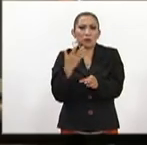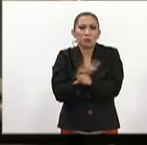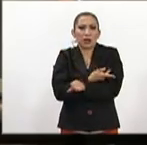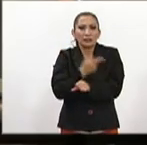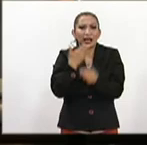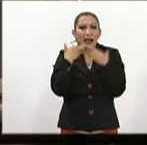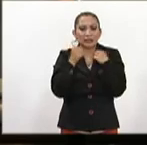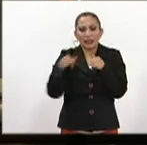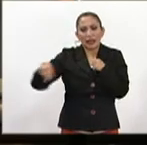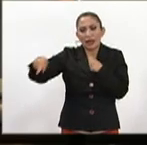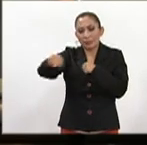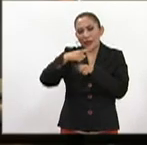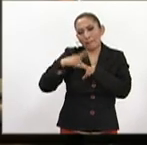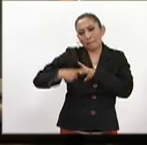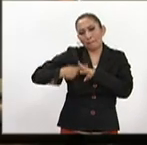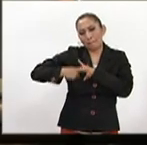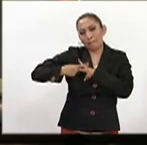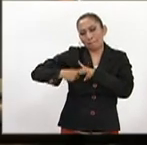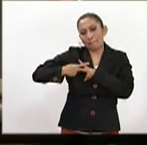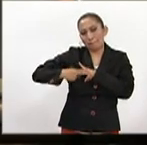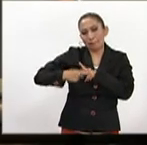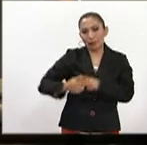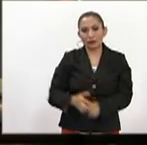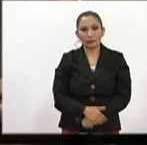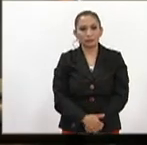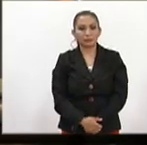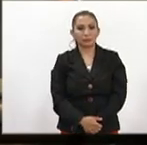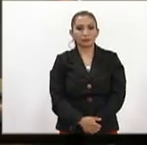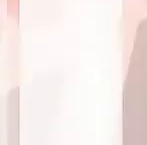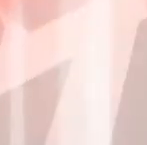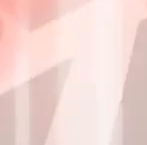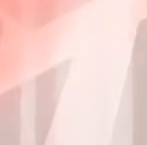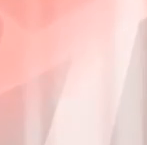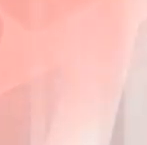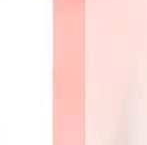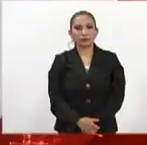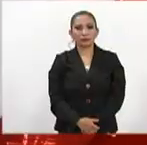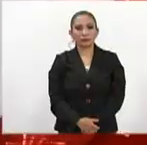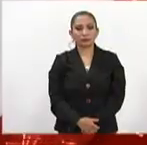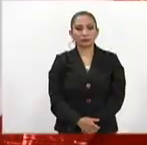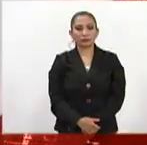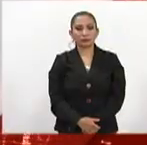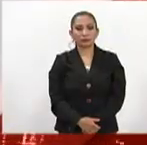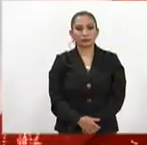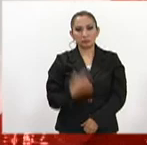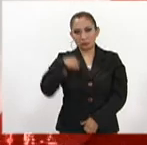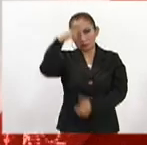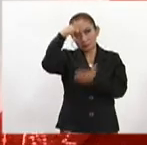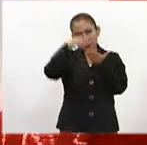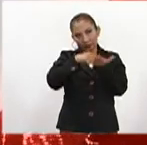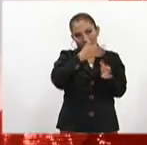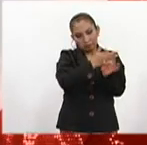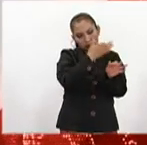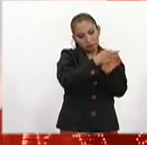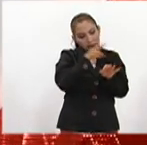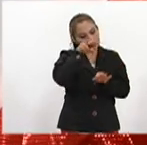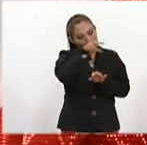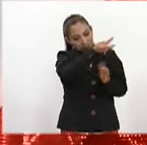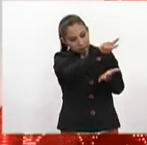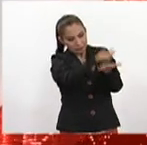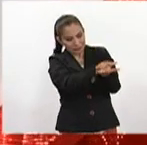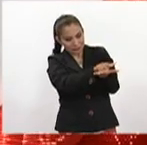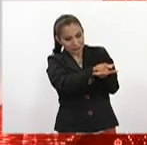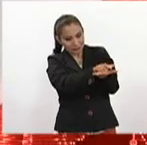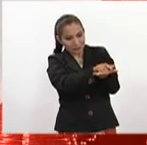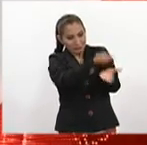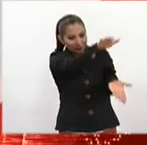por Hacienda, por la Secretaría de Hacienda y Crédito Público. Yo creo que hoy, como está, la ley de